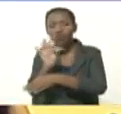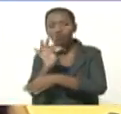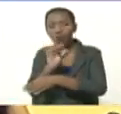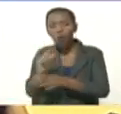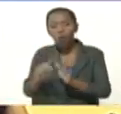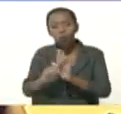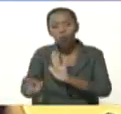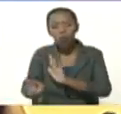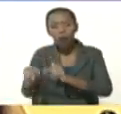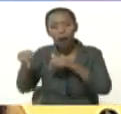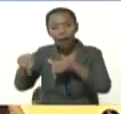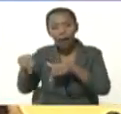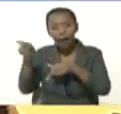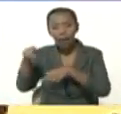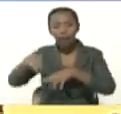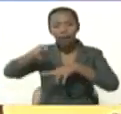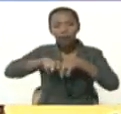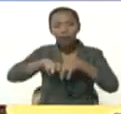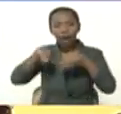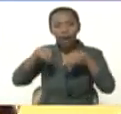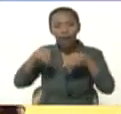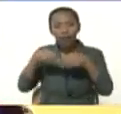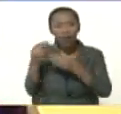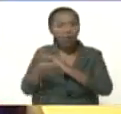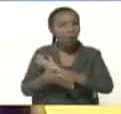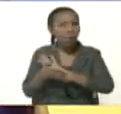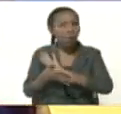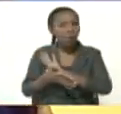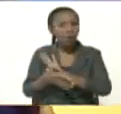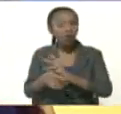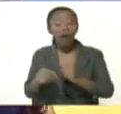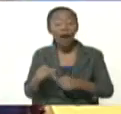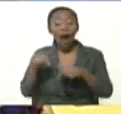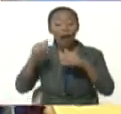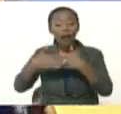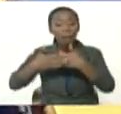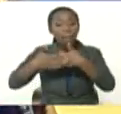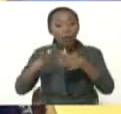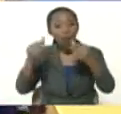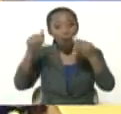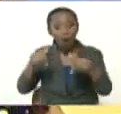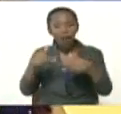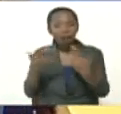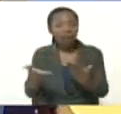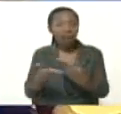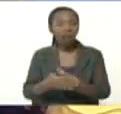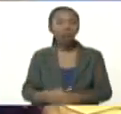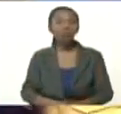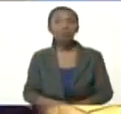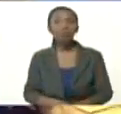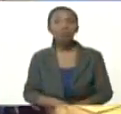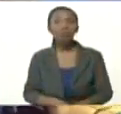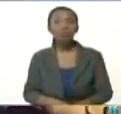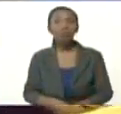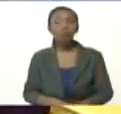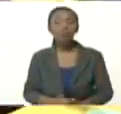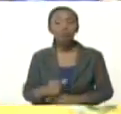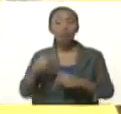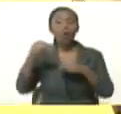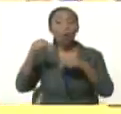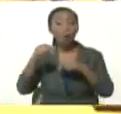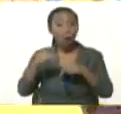precisamente este puesto aquí de esta taquilla que hoy estamos abriendo? Bueno, nos encontramos el día de